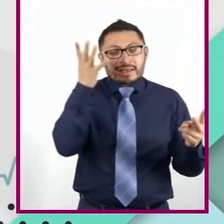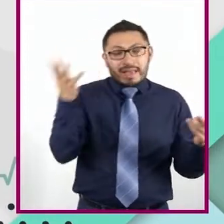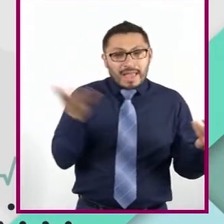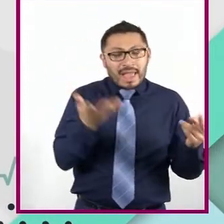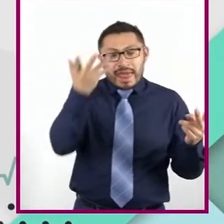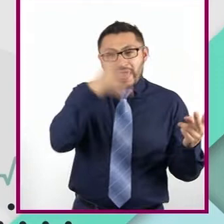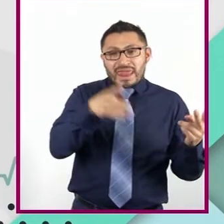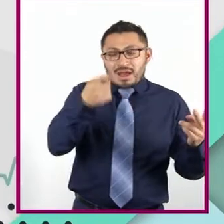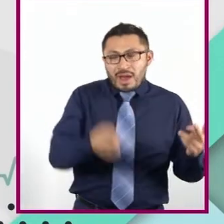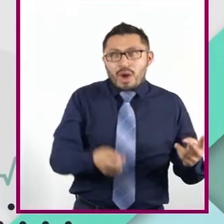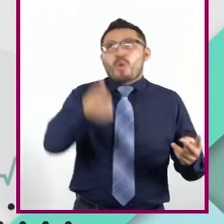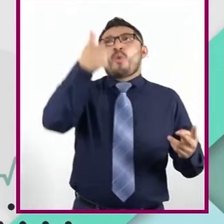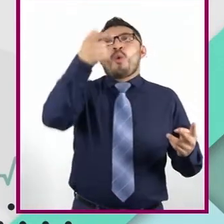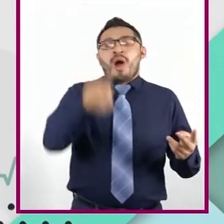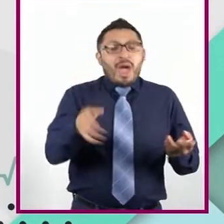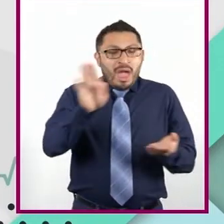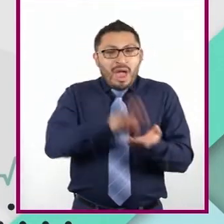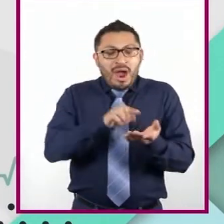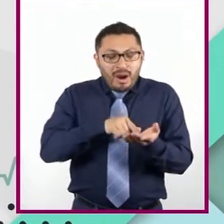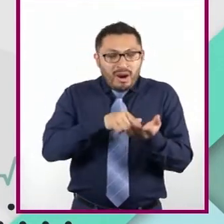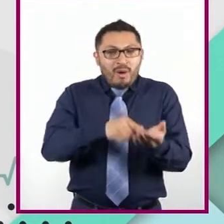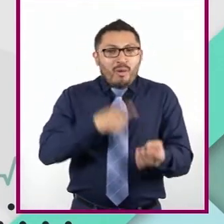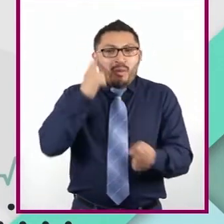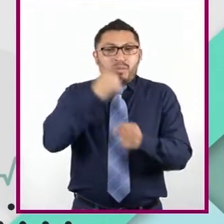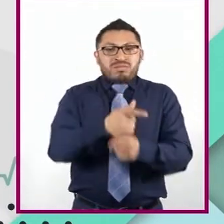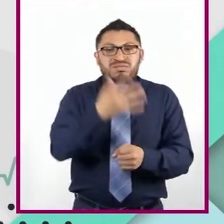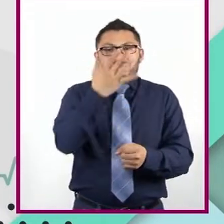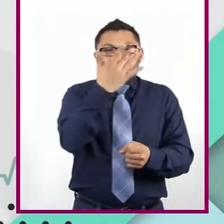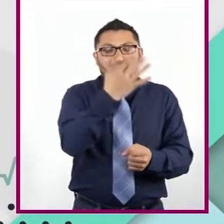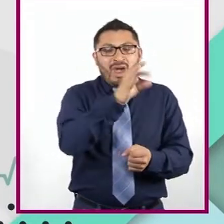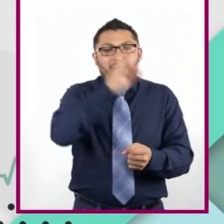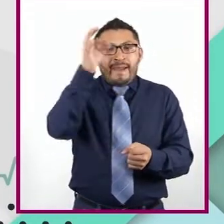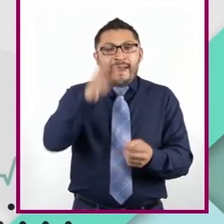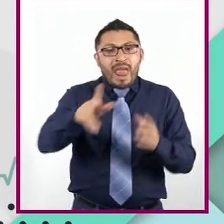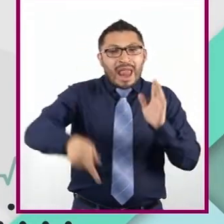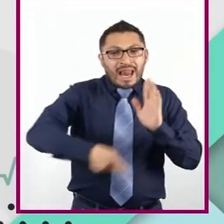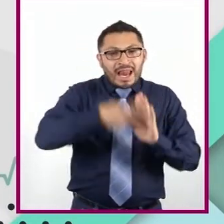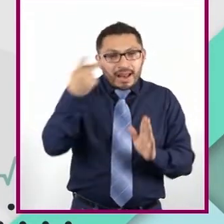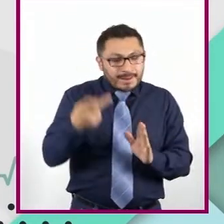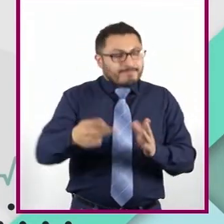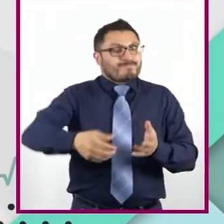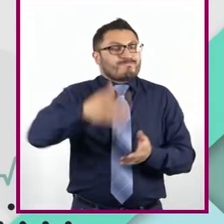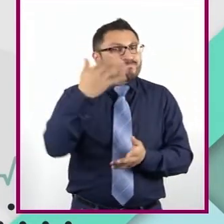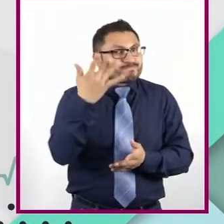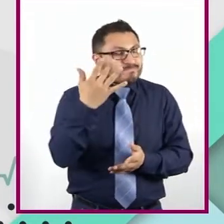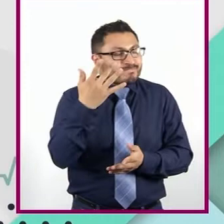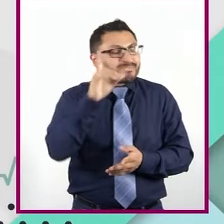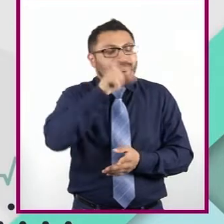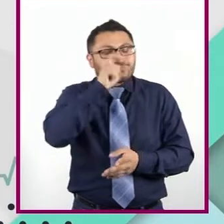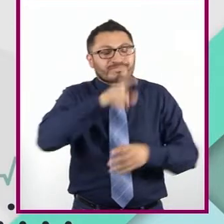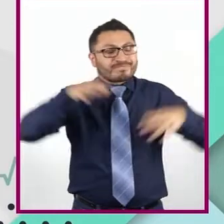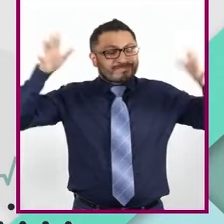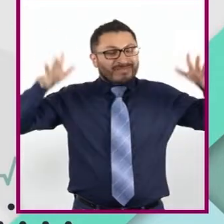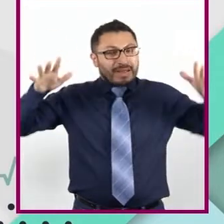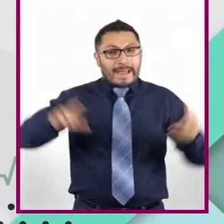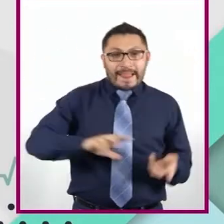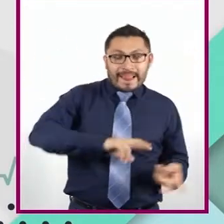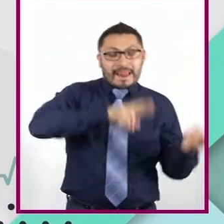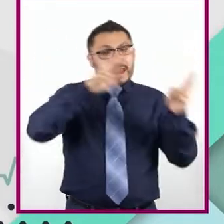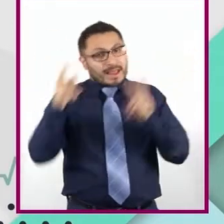de la moneda, obtendrán que el 50% de las veces caerá águila y el otro 50% caerá